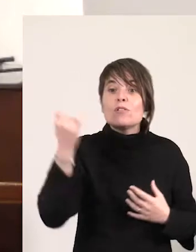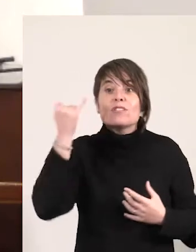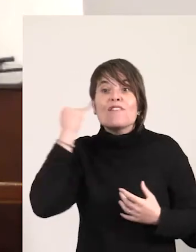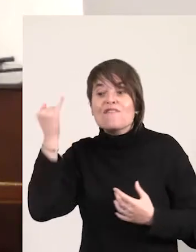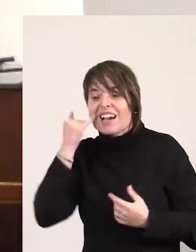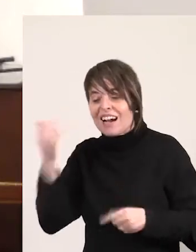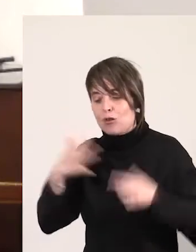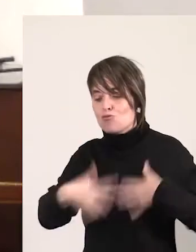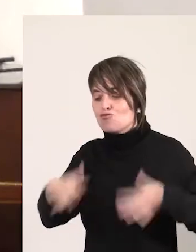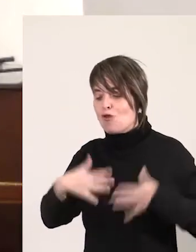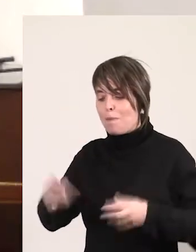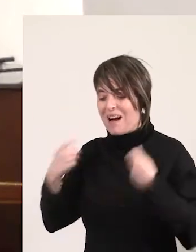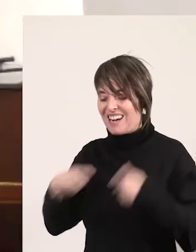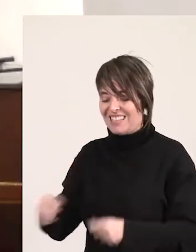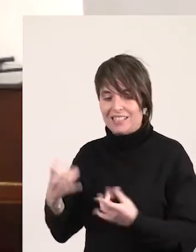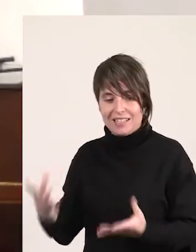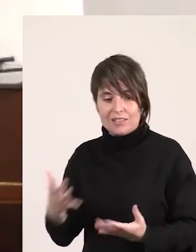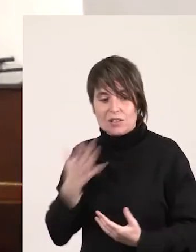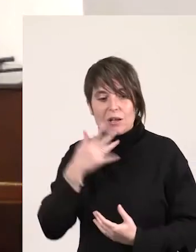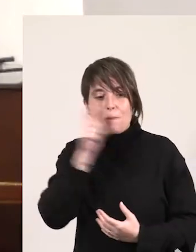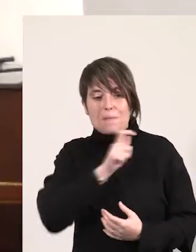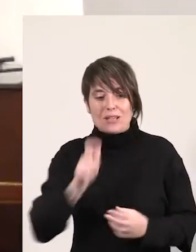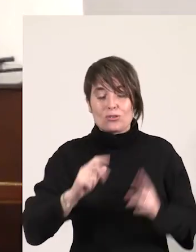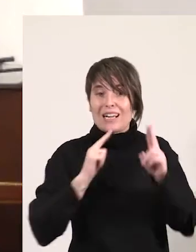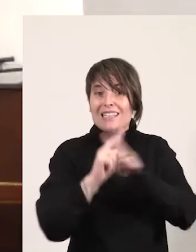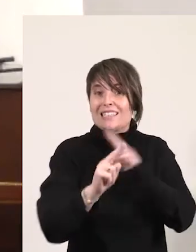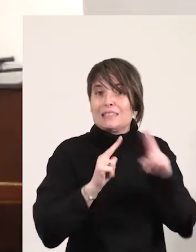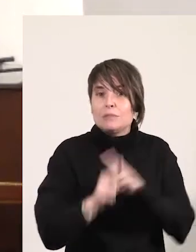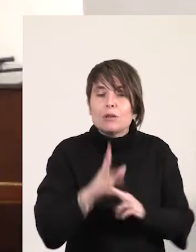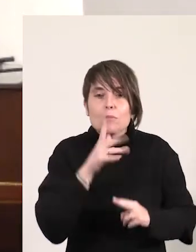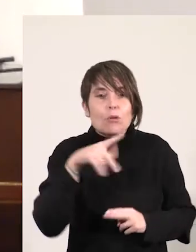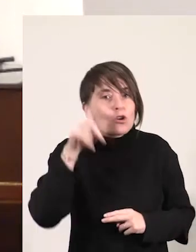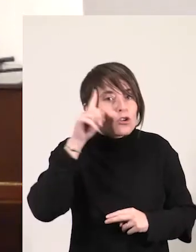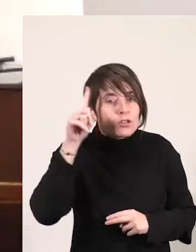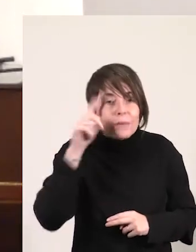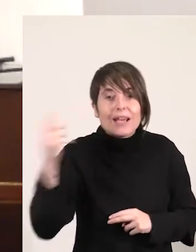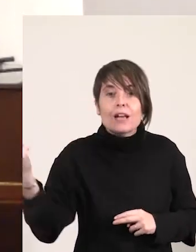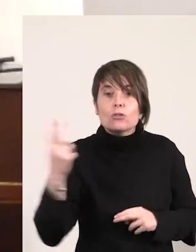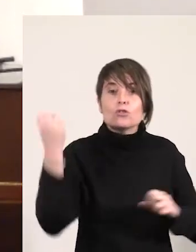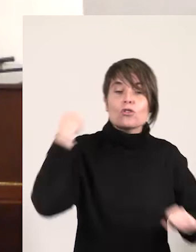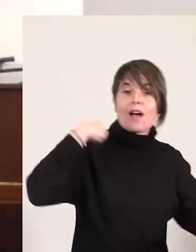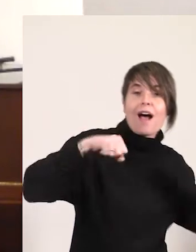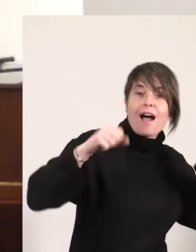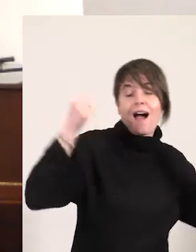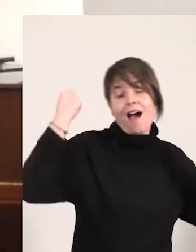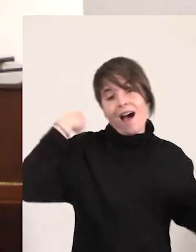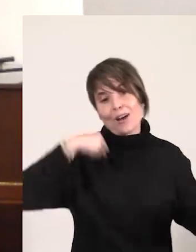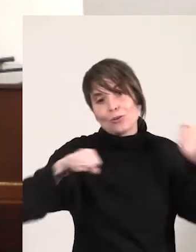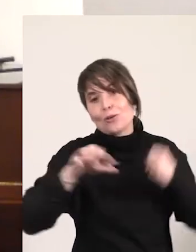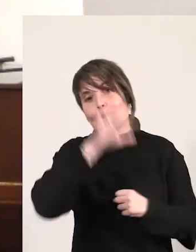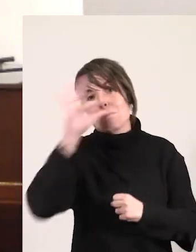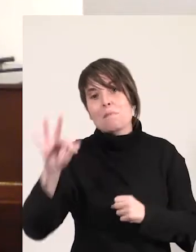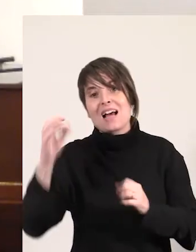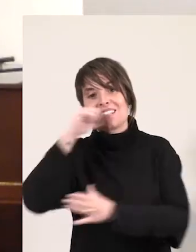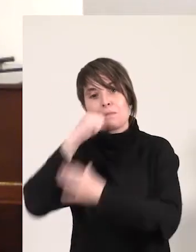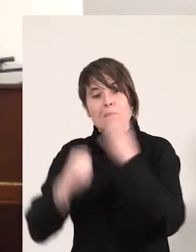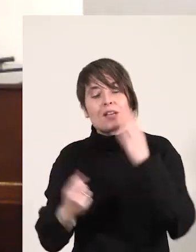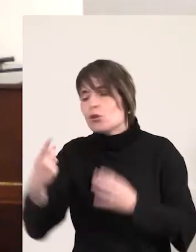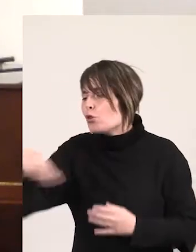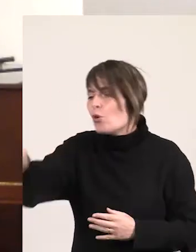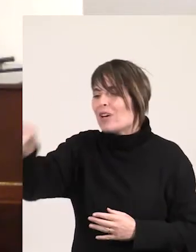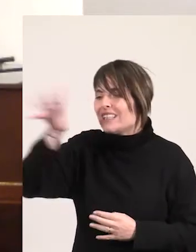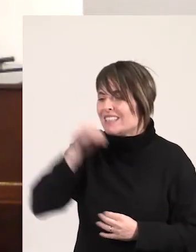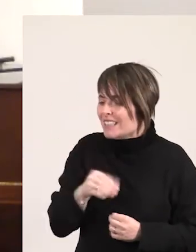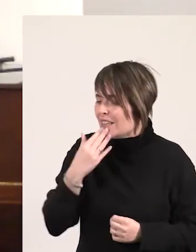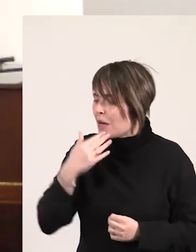¿no? Con nuestros 7 euros, fijaos cómo, en qué se lo gastan. Bueno, pues un montonazo de gente respondiendo porque no sabía que eran Samuel L. Jackson y